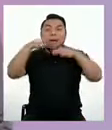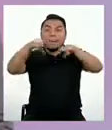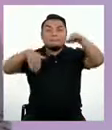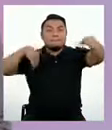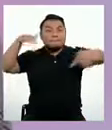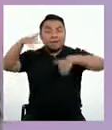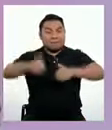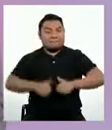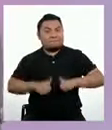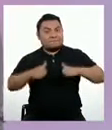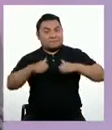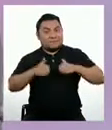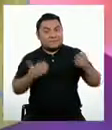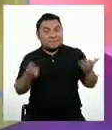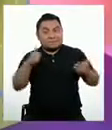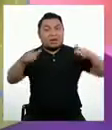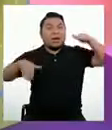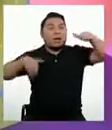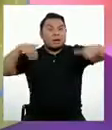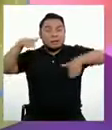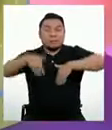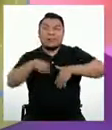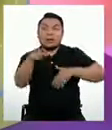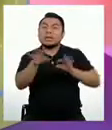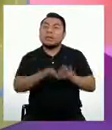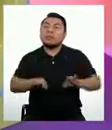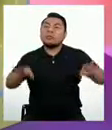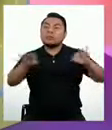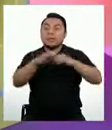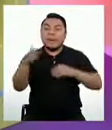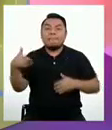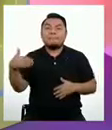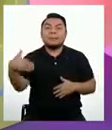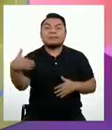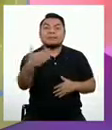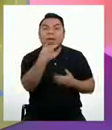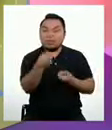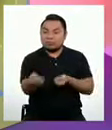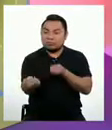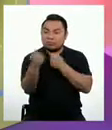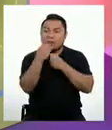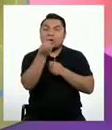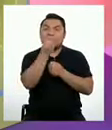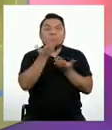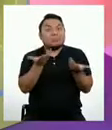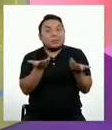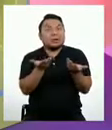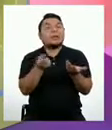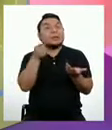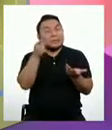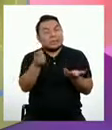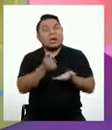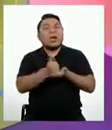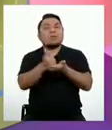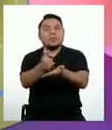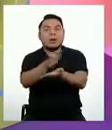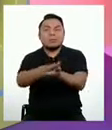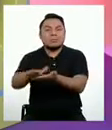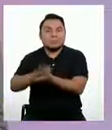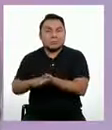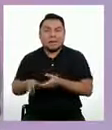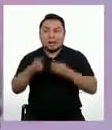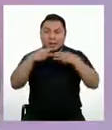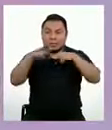poder vivir porque nos provee alimento. Entonces es muy importante saber de que es algo recíproco, ¿no? Por ejemplo, el mar